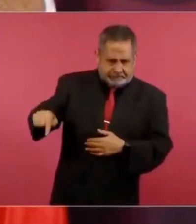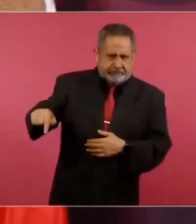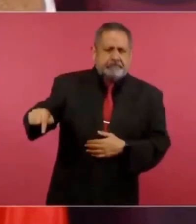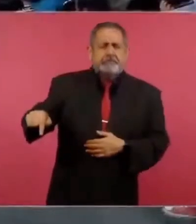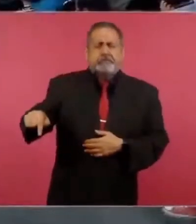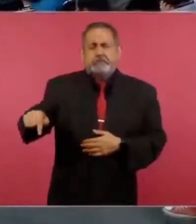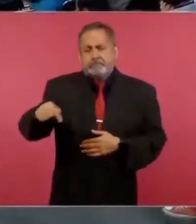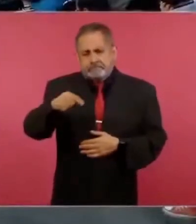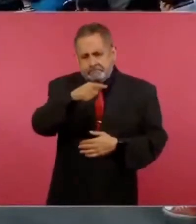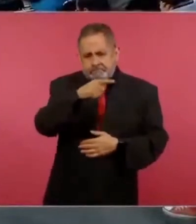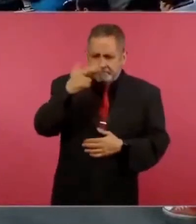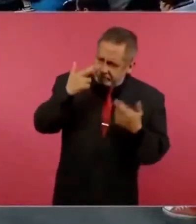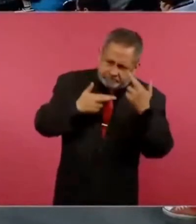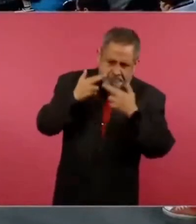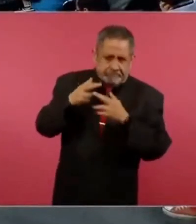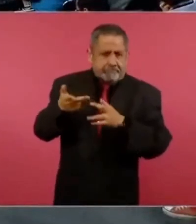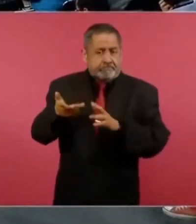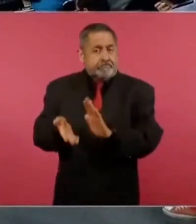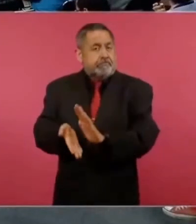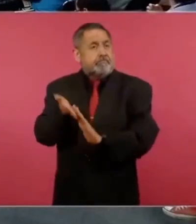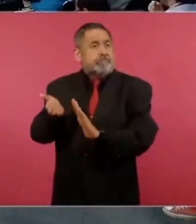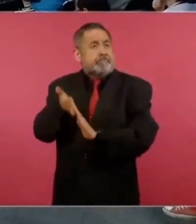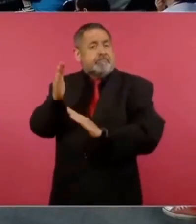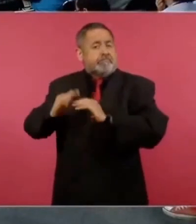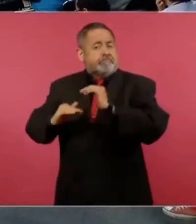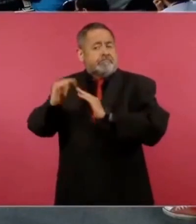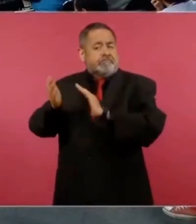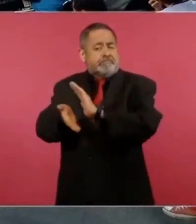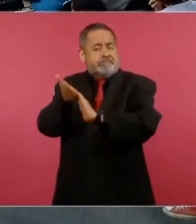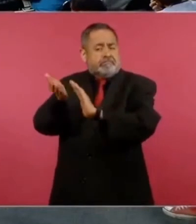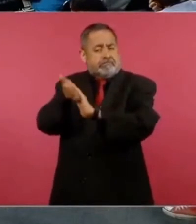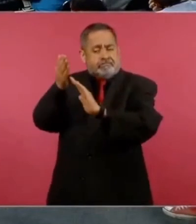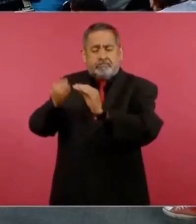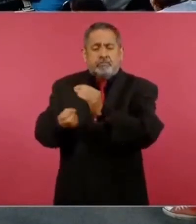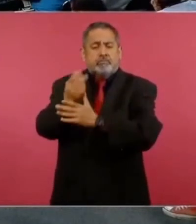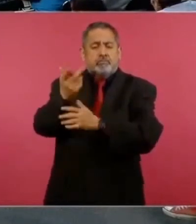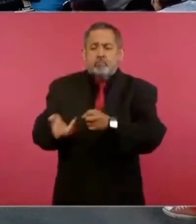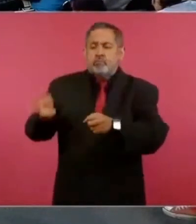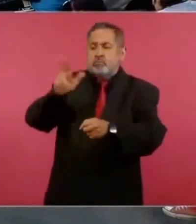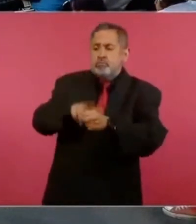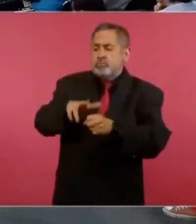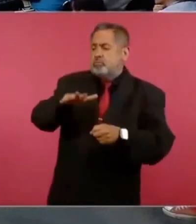y revisa la construcción del nuevo Hospital Orán.